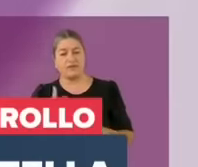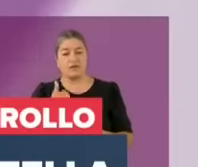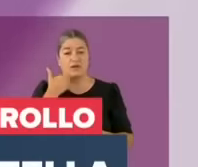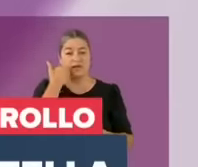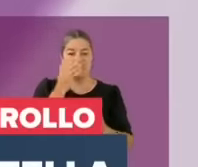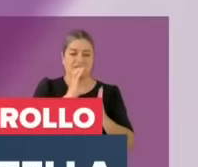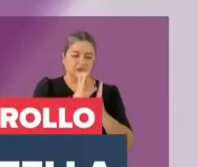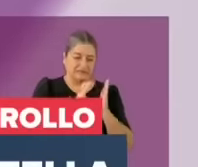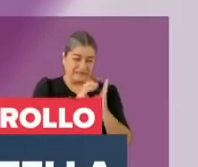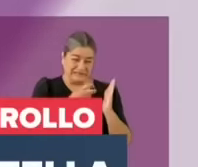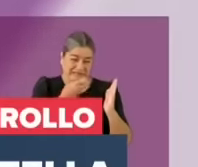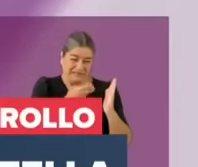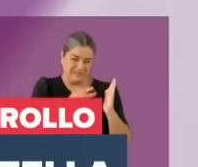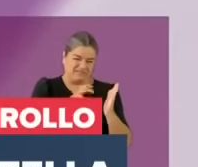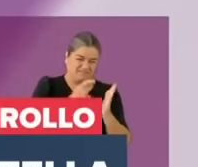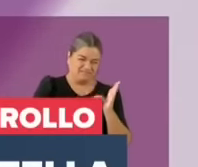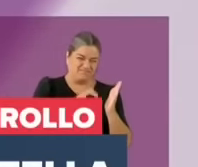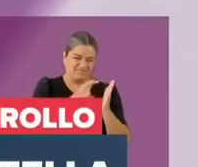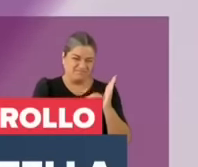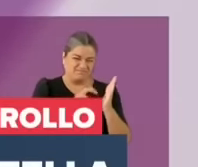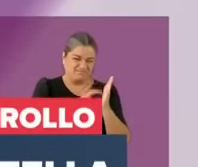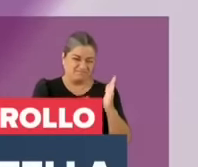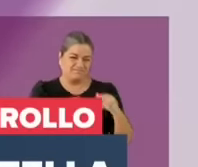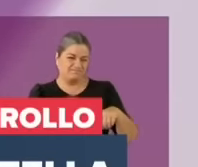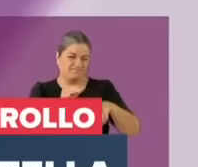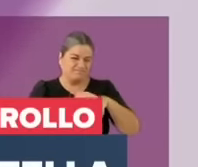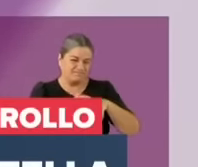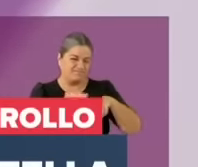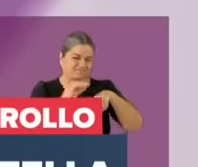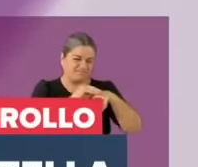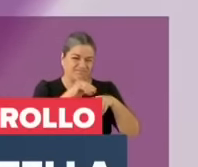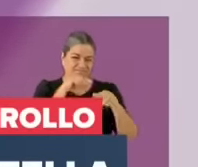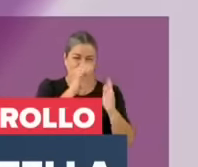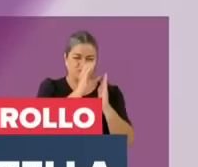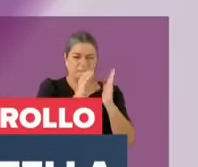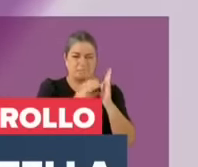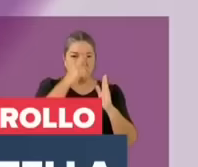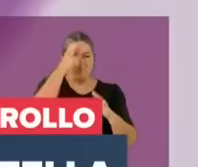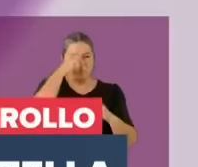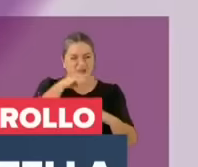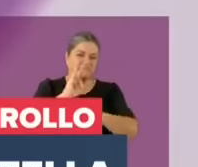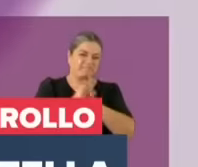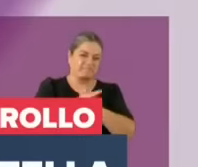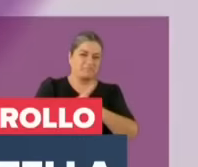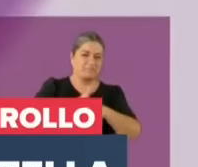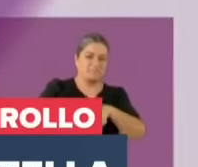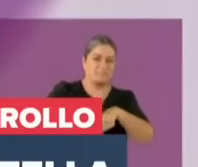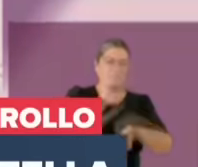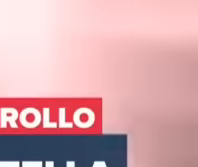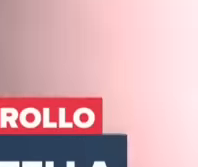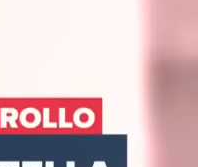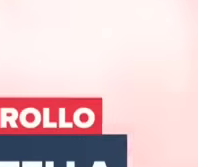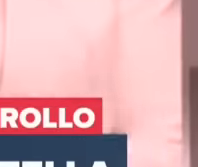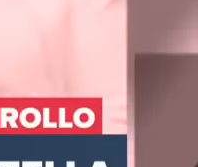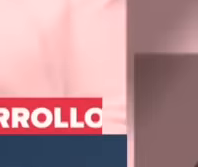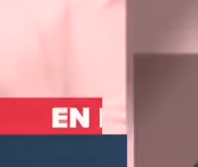continuar con los planes de justicia. Por primera vez se regresó al pueblo yaqui.